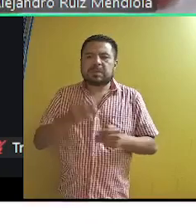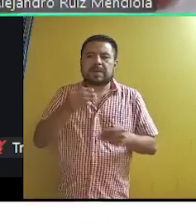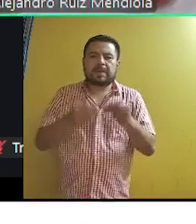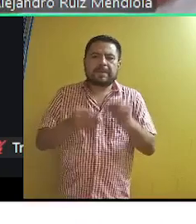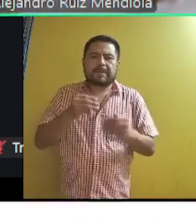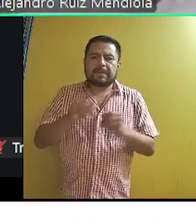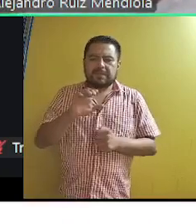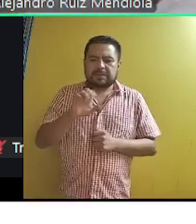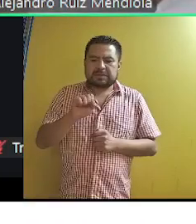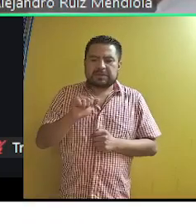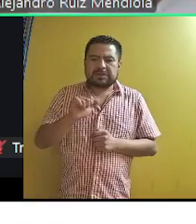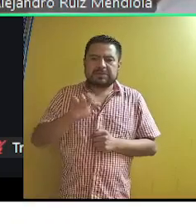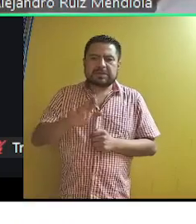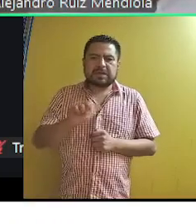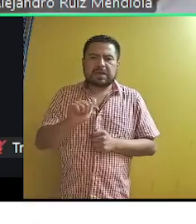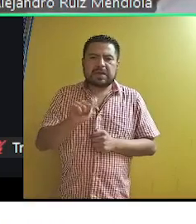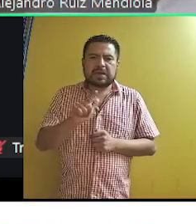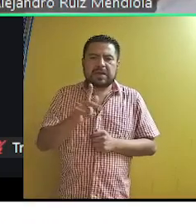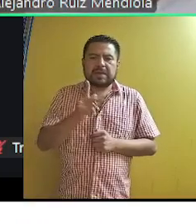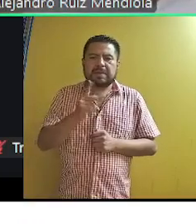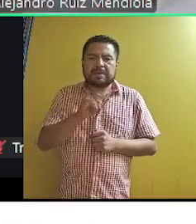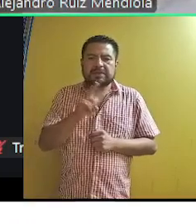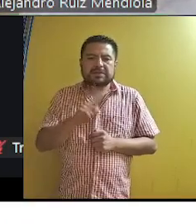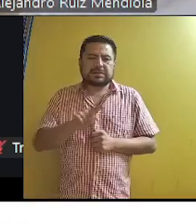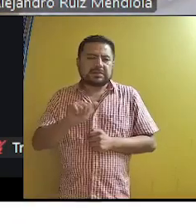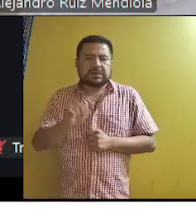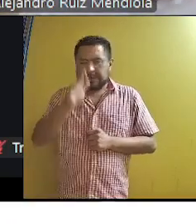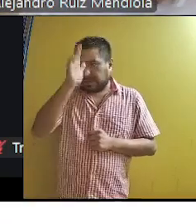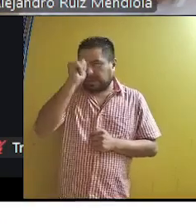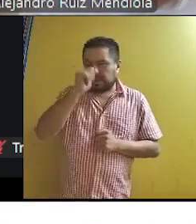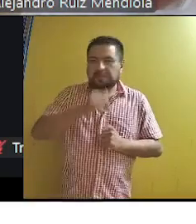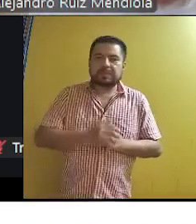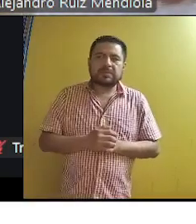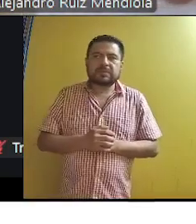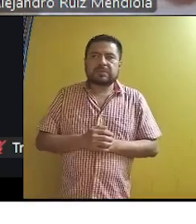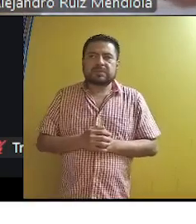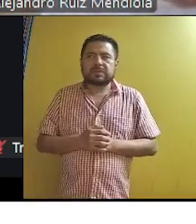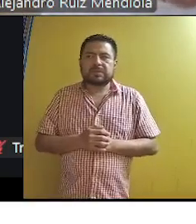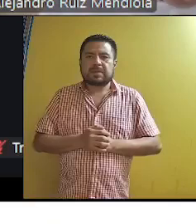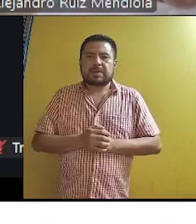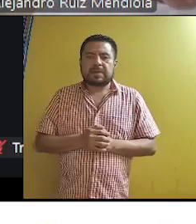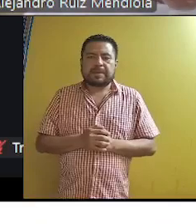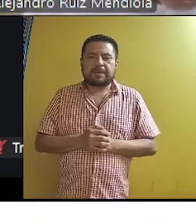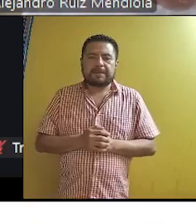Magistrado César Salgado Alpizar. A favor.